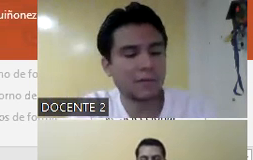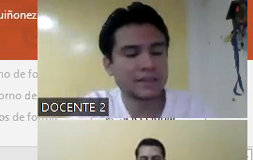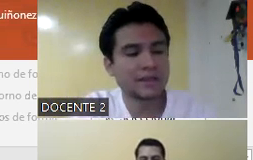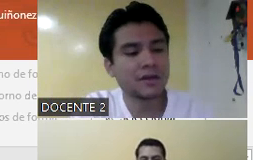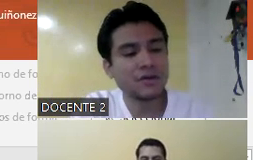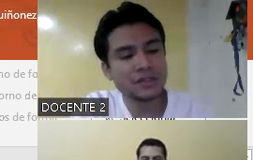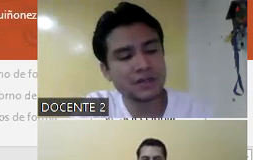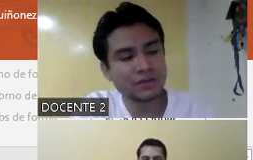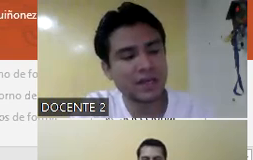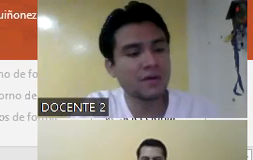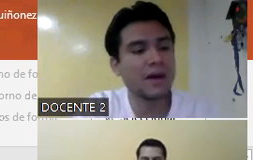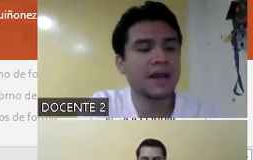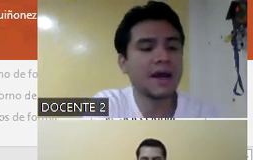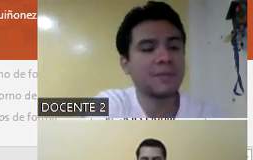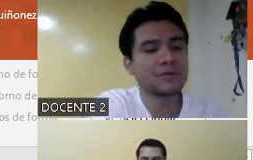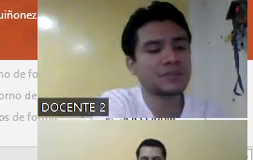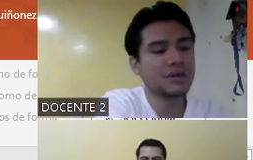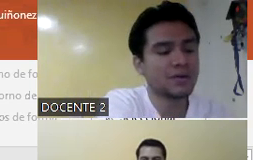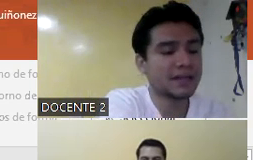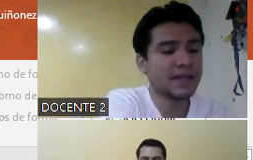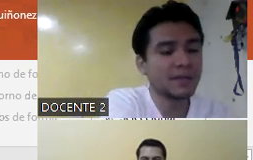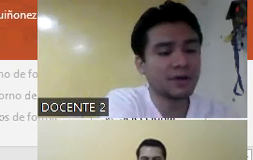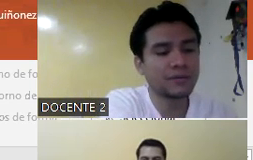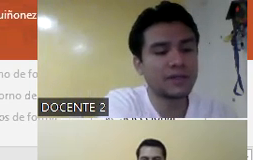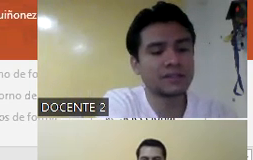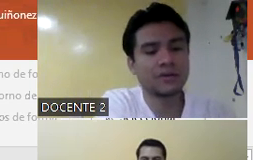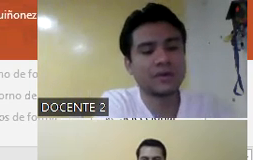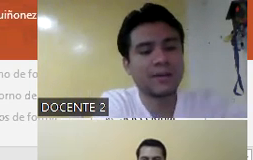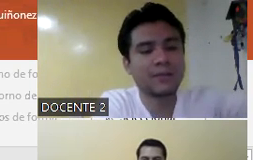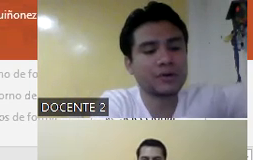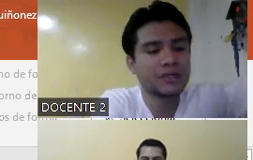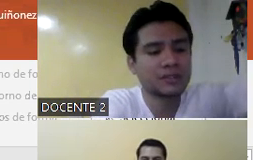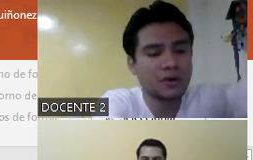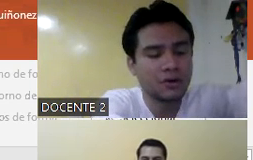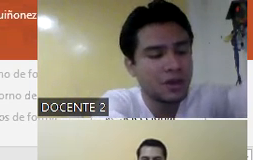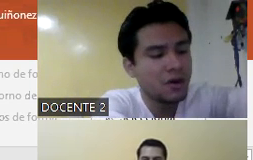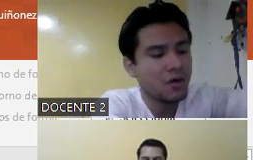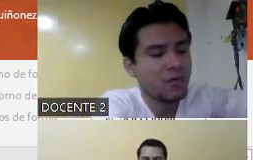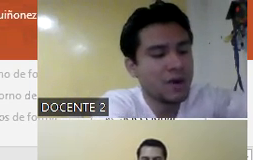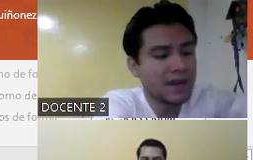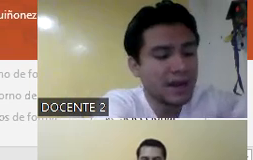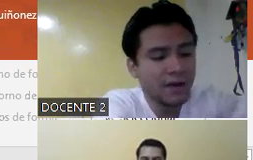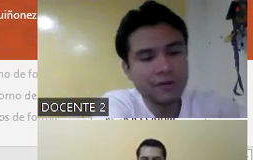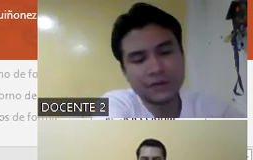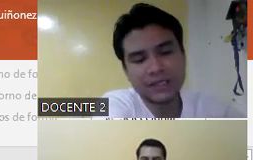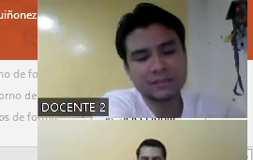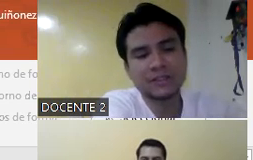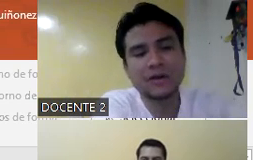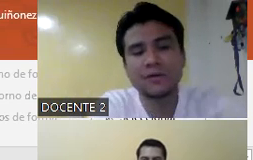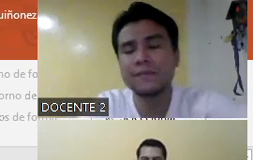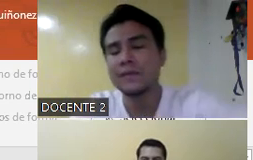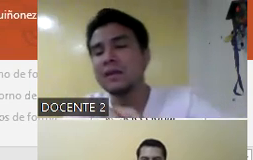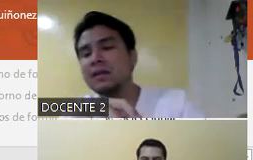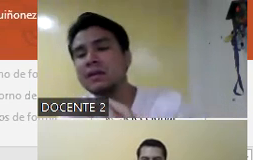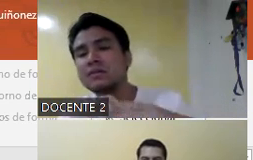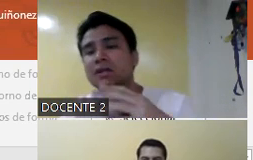más traumas. Nos ayuda igual a producir una termorregulación, una protección, una